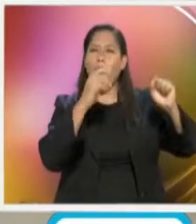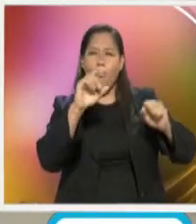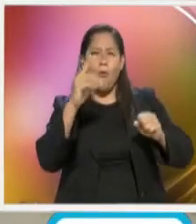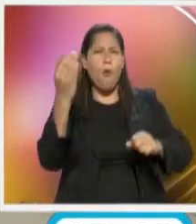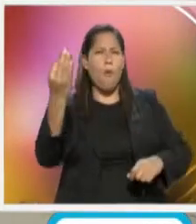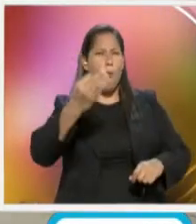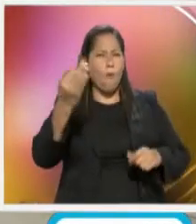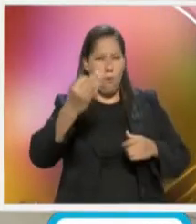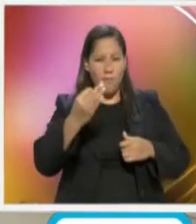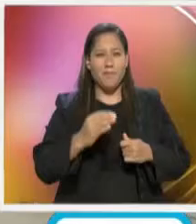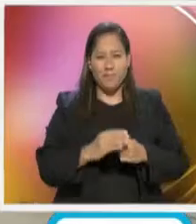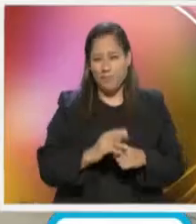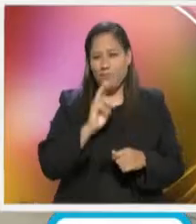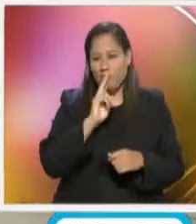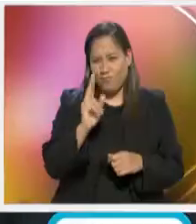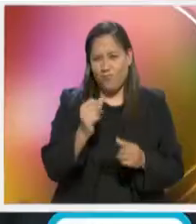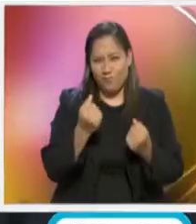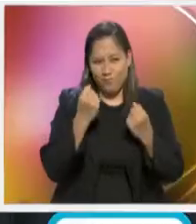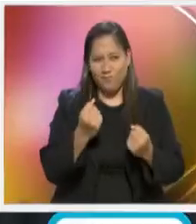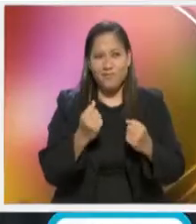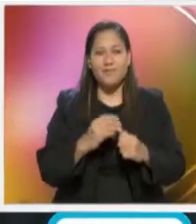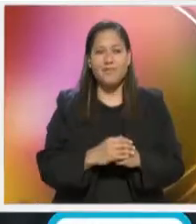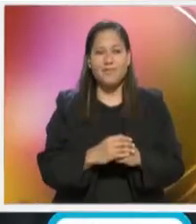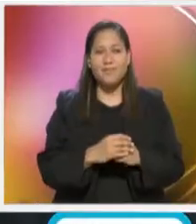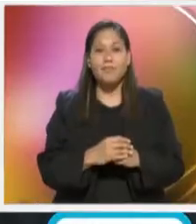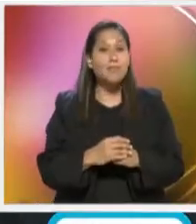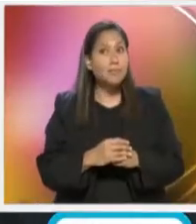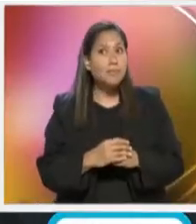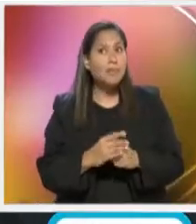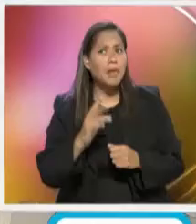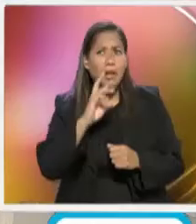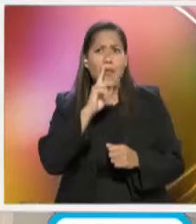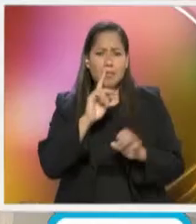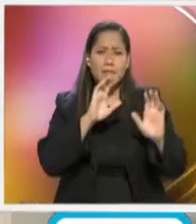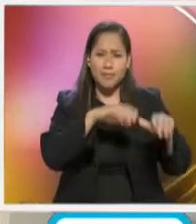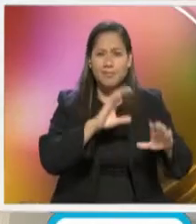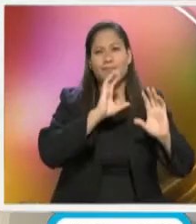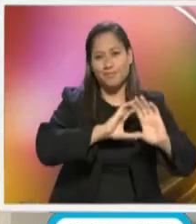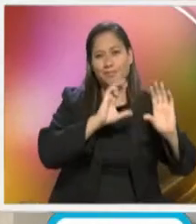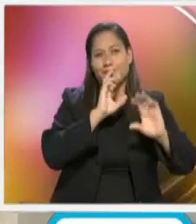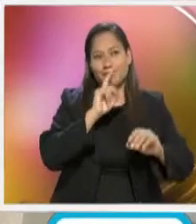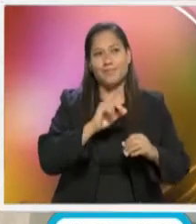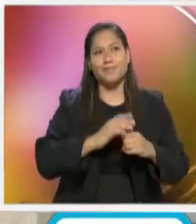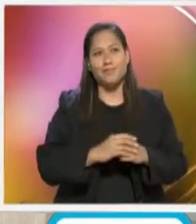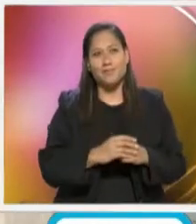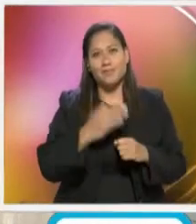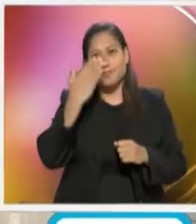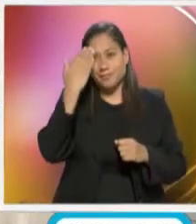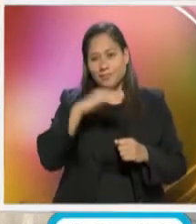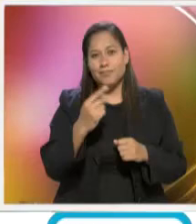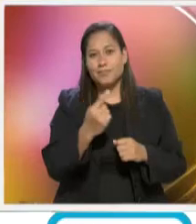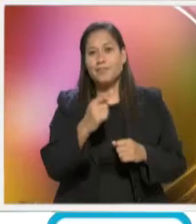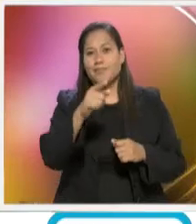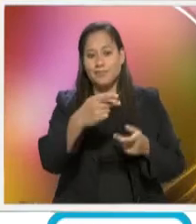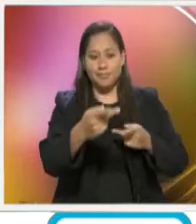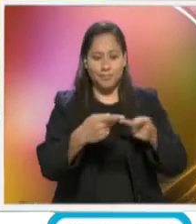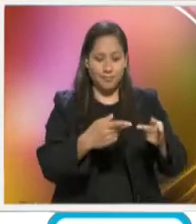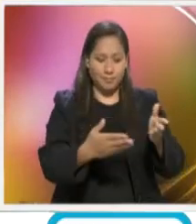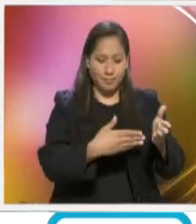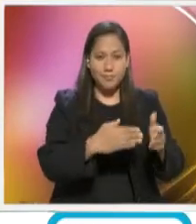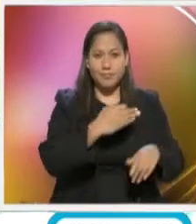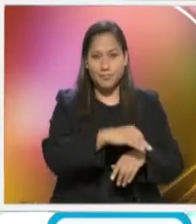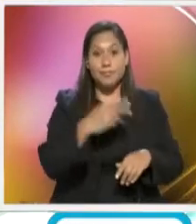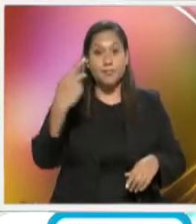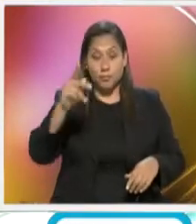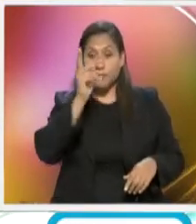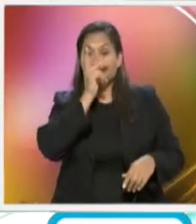bien. fuerza, Un vocerrón. una contundencia. Igual de ahí dijo, pues yo Sí. creo que mejor me dedico a la cantada, ¿no? ¿Sabes qué? Mientras tú prepares esto, yo le voy Sí. contando.